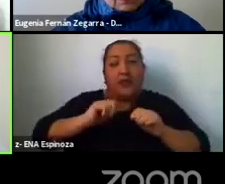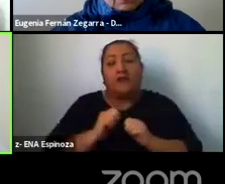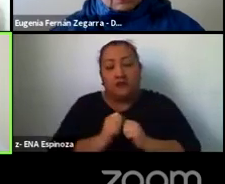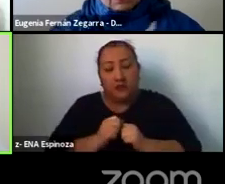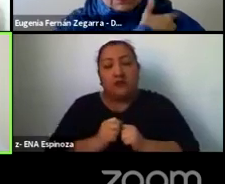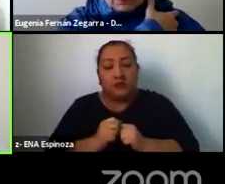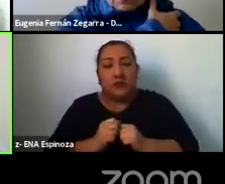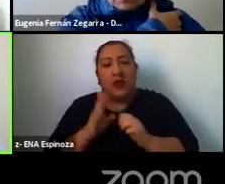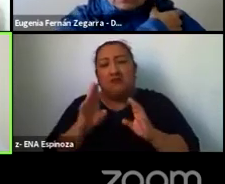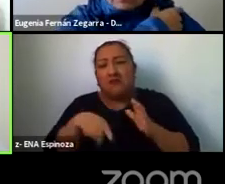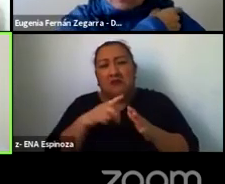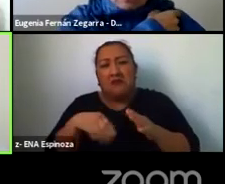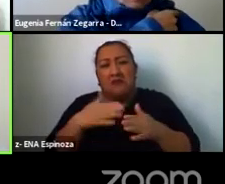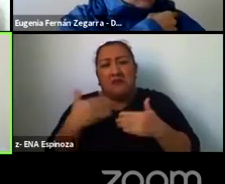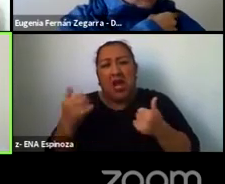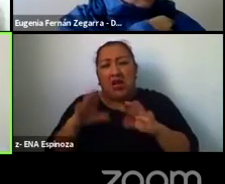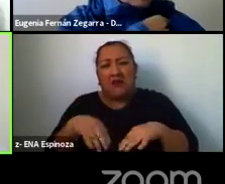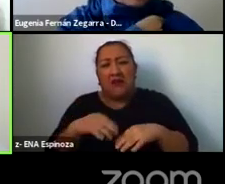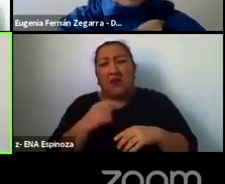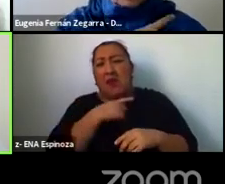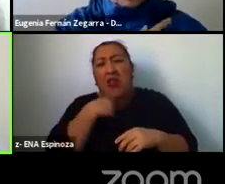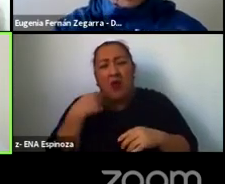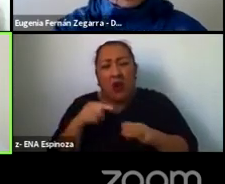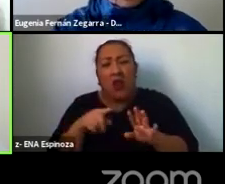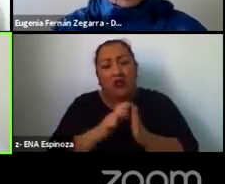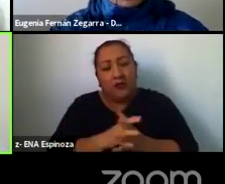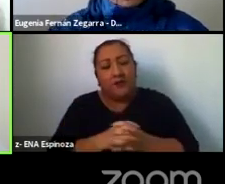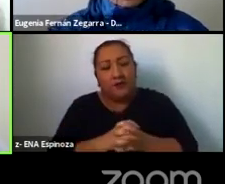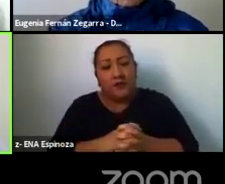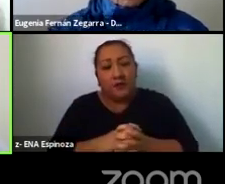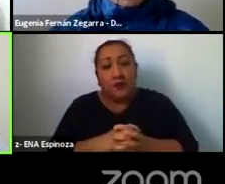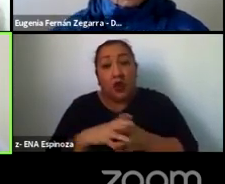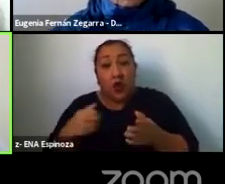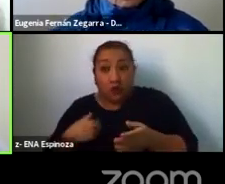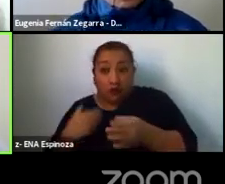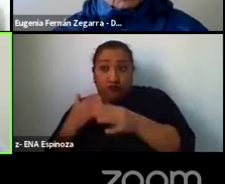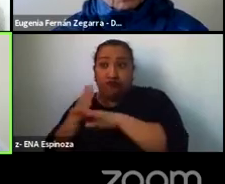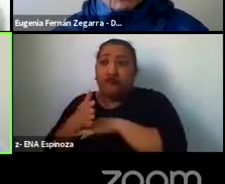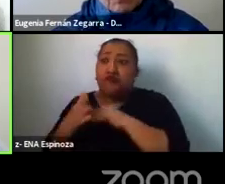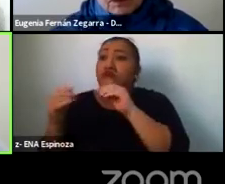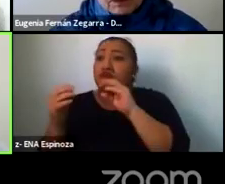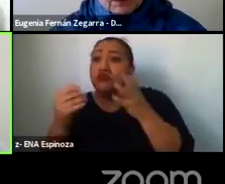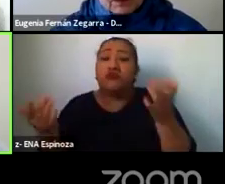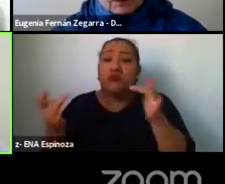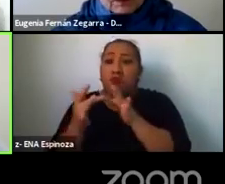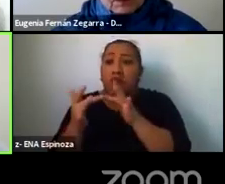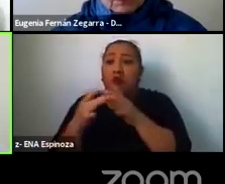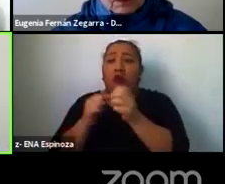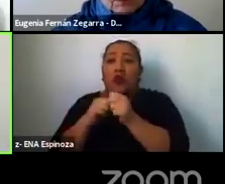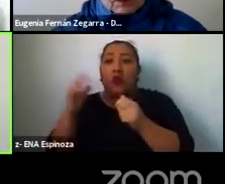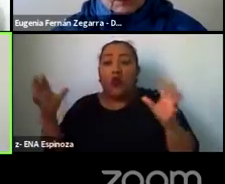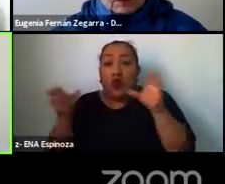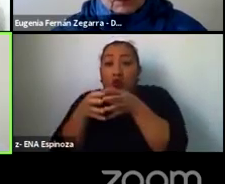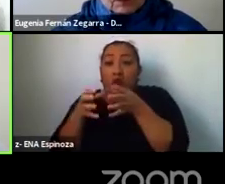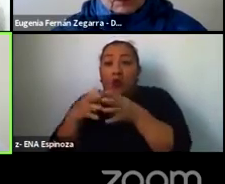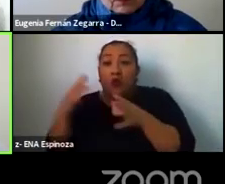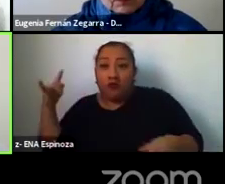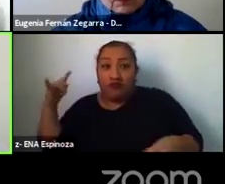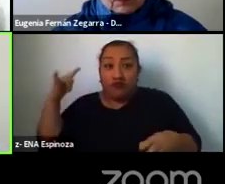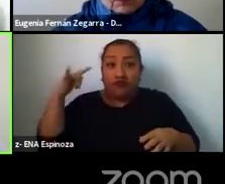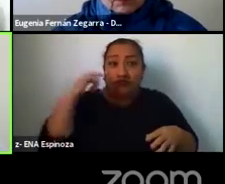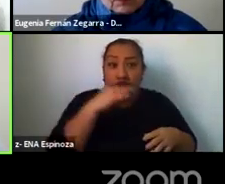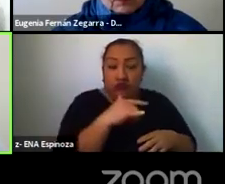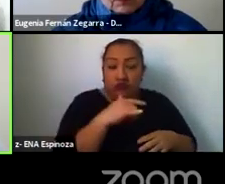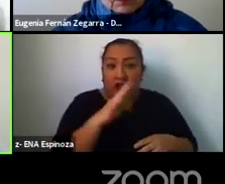encontraban en mal estado en la región. A partir de nuestra intervención y en coordinación con la Fuerza Aérea del Perú, después